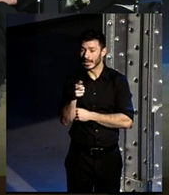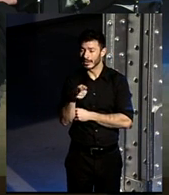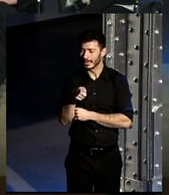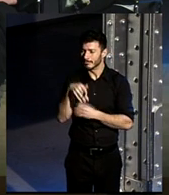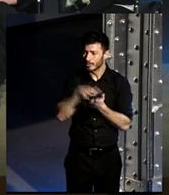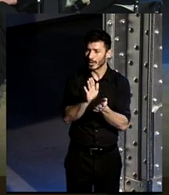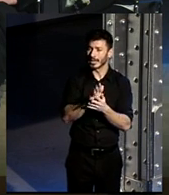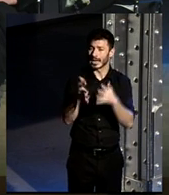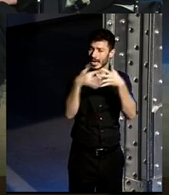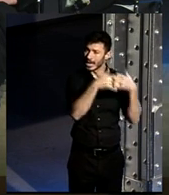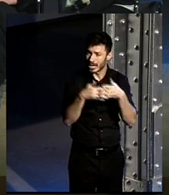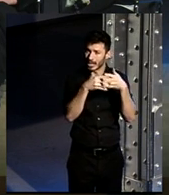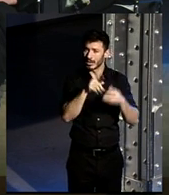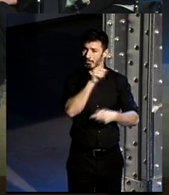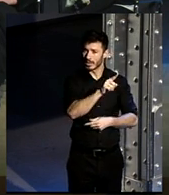Estados Unidos en